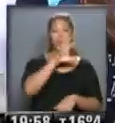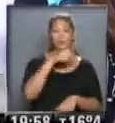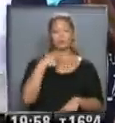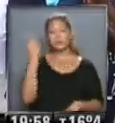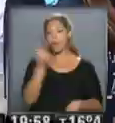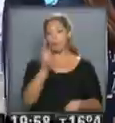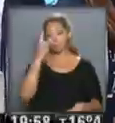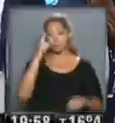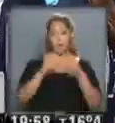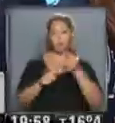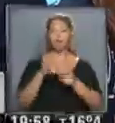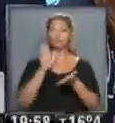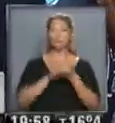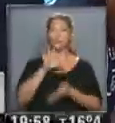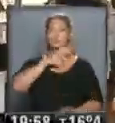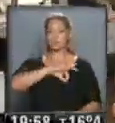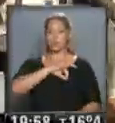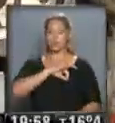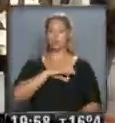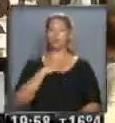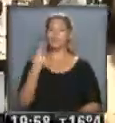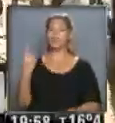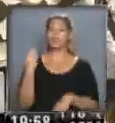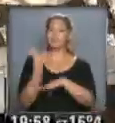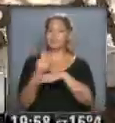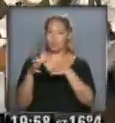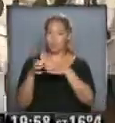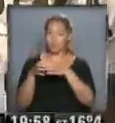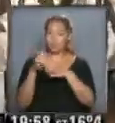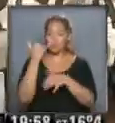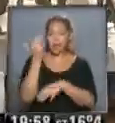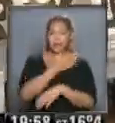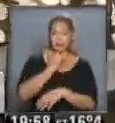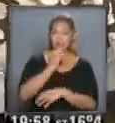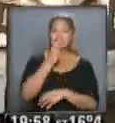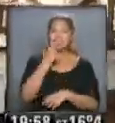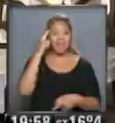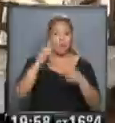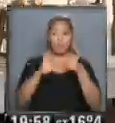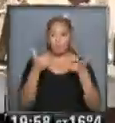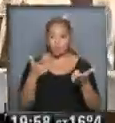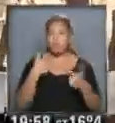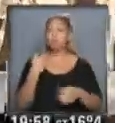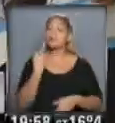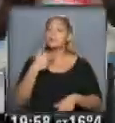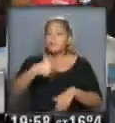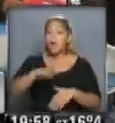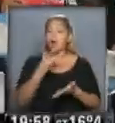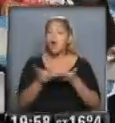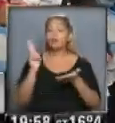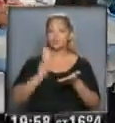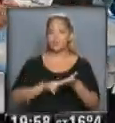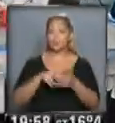busca de un acuerdo salarial. Los delegados ya anticiparon que en caso de no llegar a un acuerdo lanzarían otro paro de